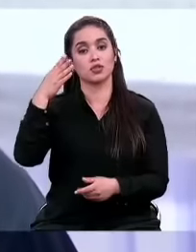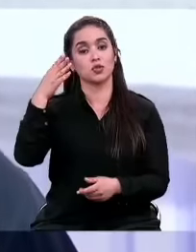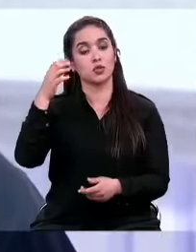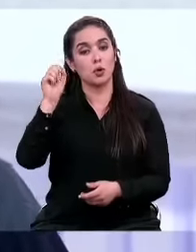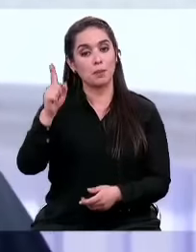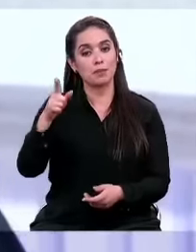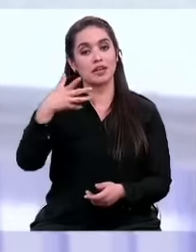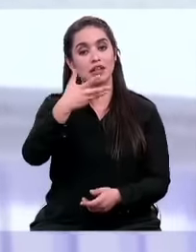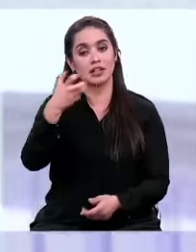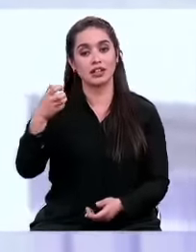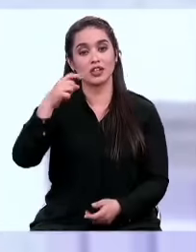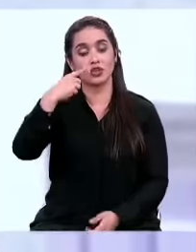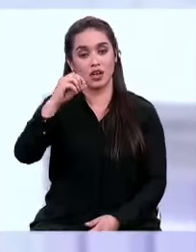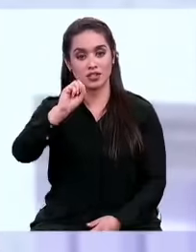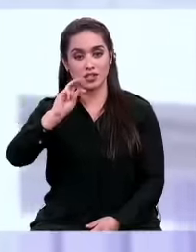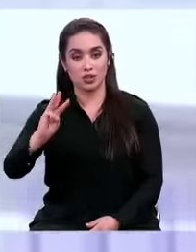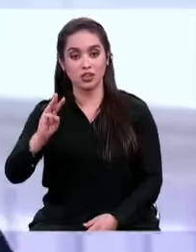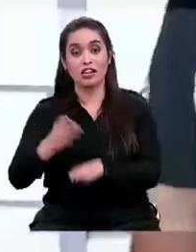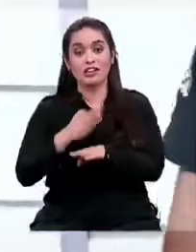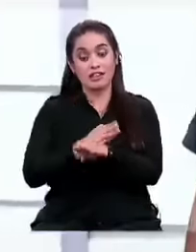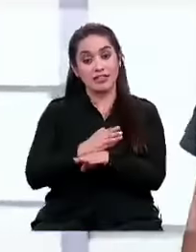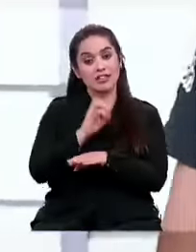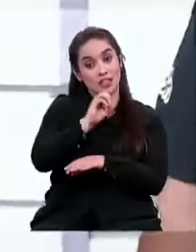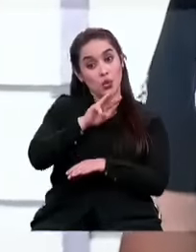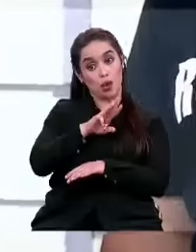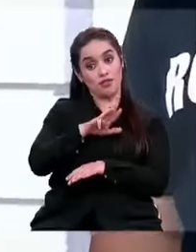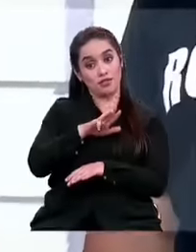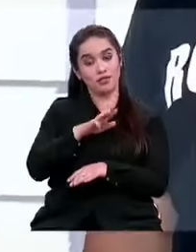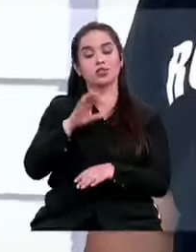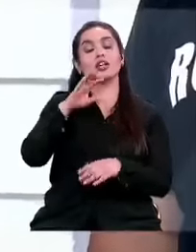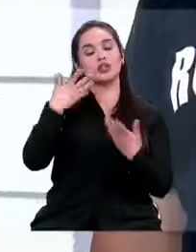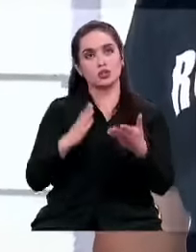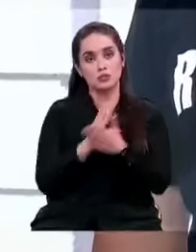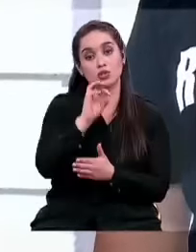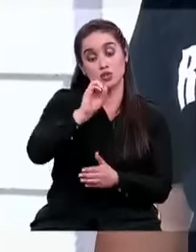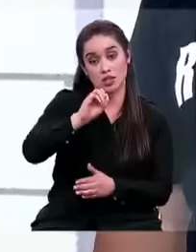24500-03. Antepone el 09. Ah, ya, perdón. 09...